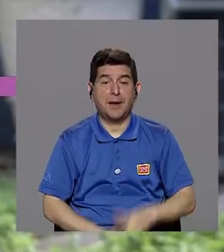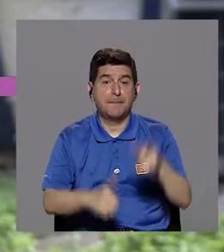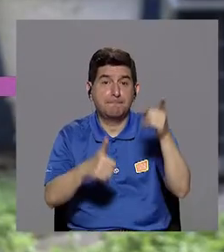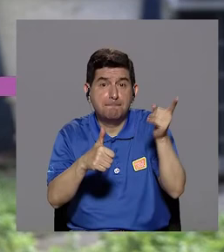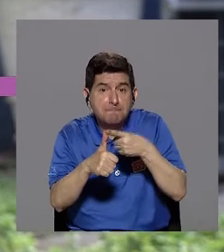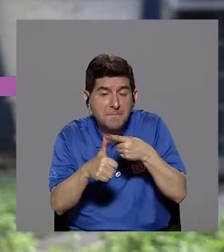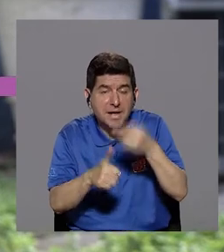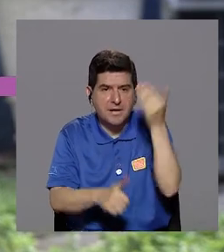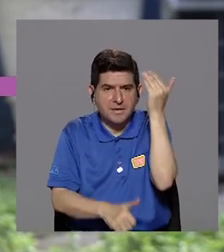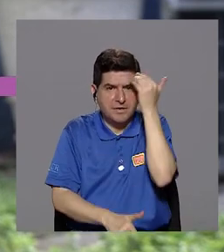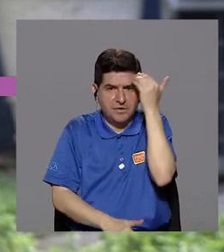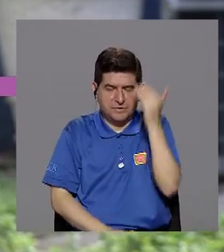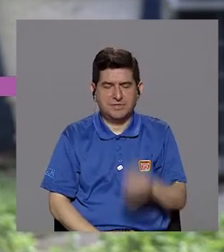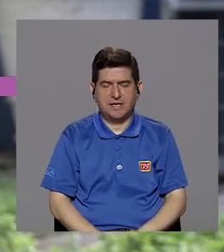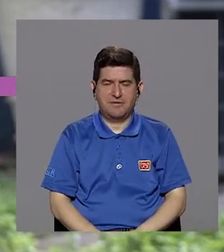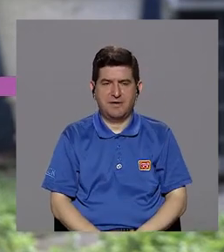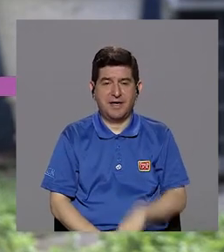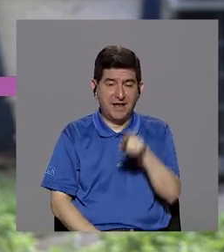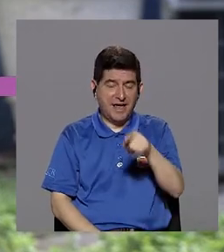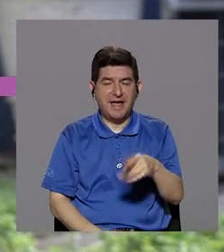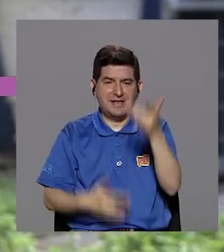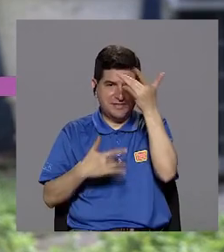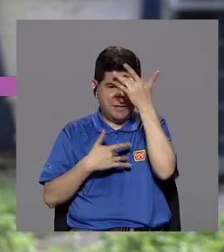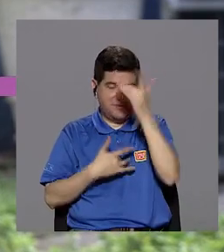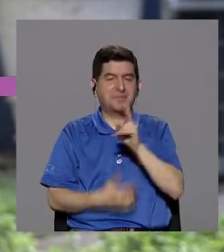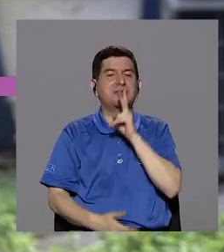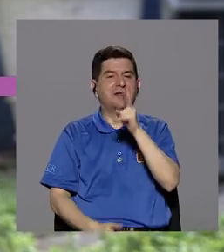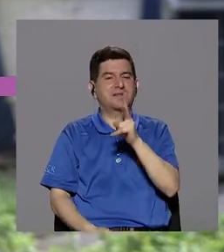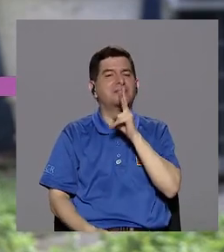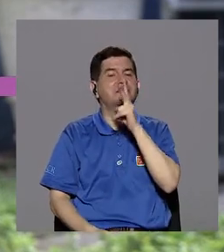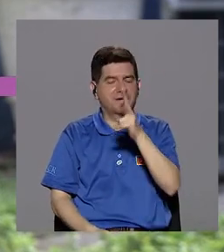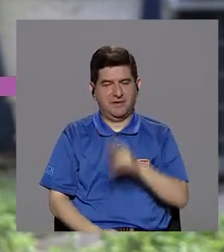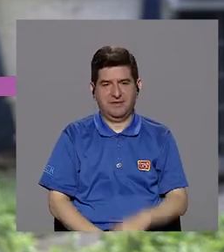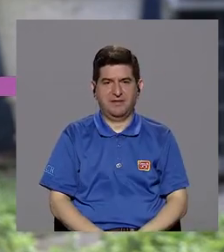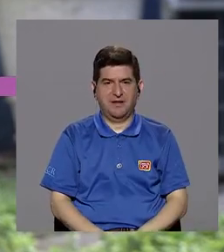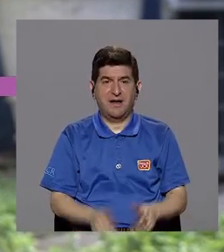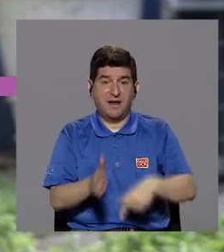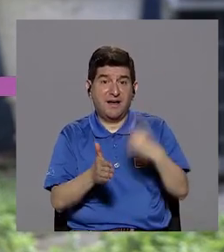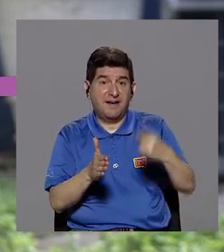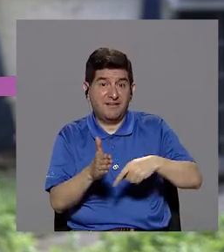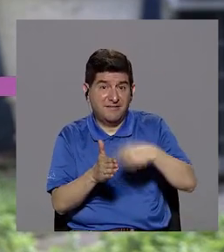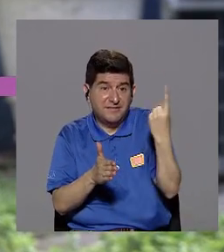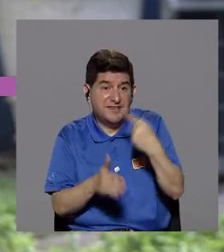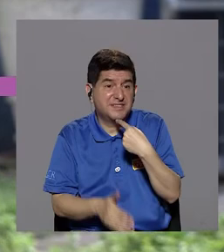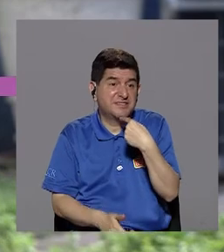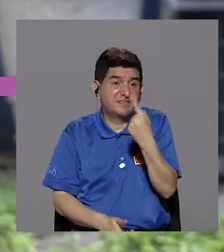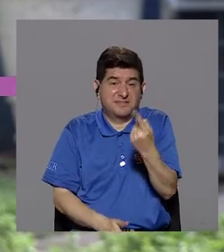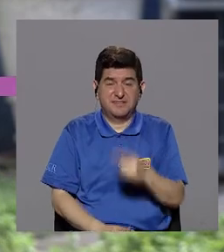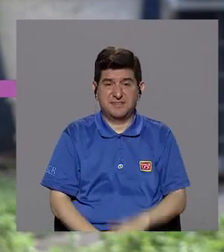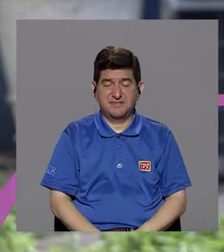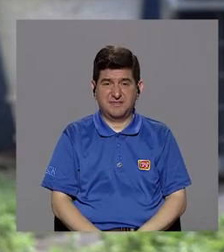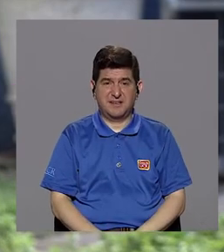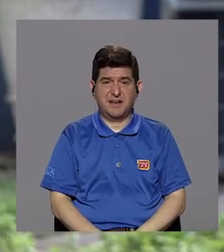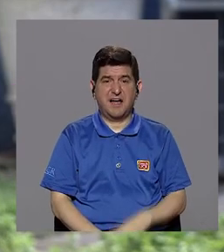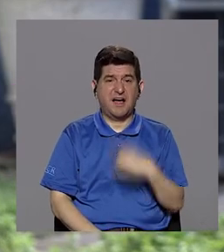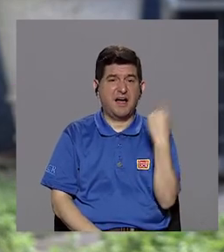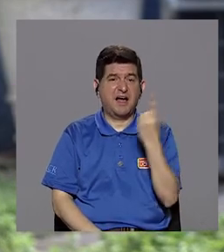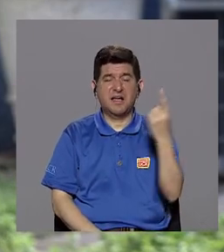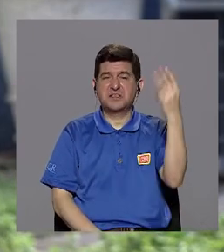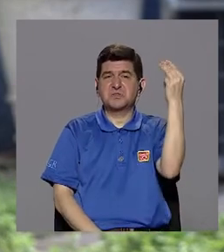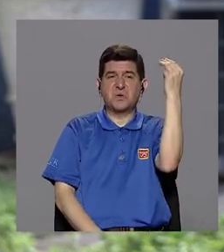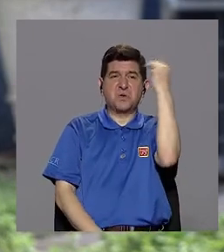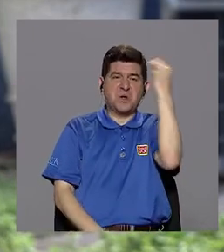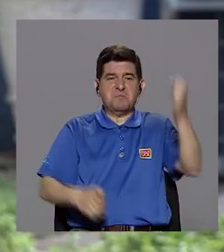primero es que sepan que la fibromialgia es una enfermedad real, porque algunas veces se dice que solo existe en la